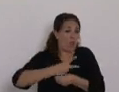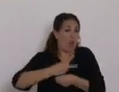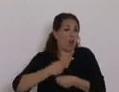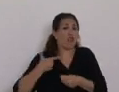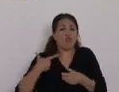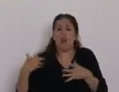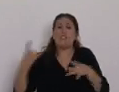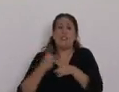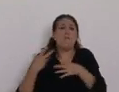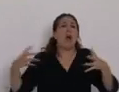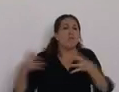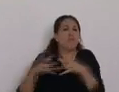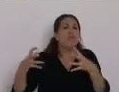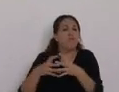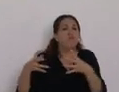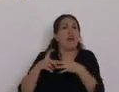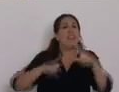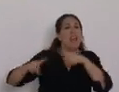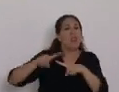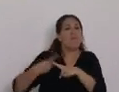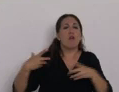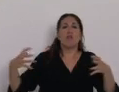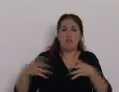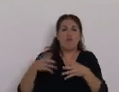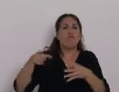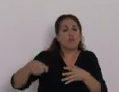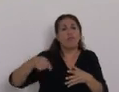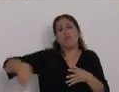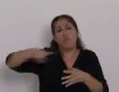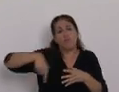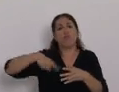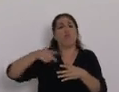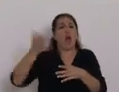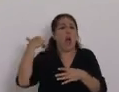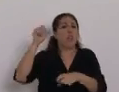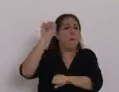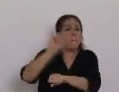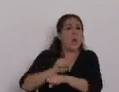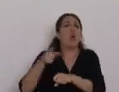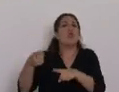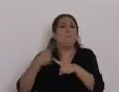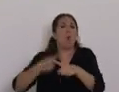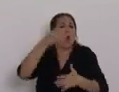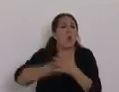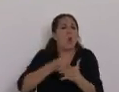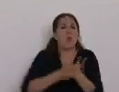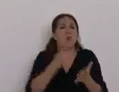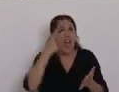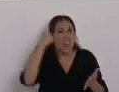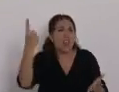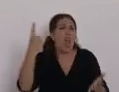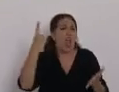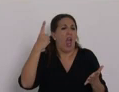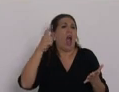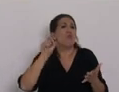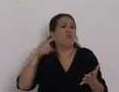dirigentes que habían purgado muchos años en cárcel por defender una idea, una ideología. Y